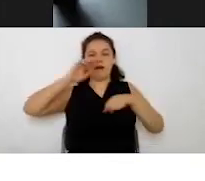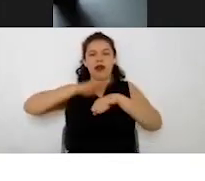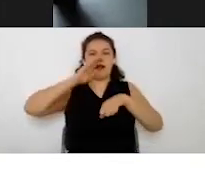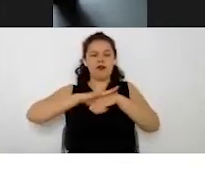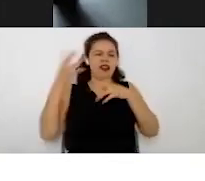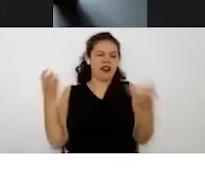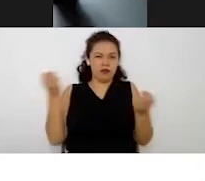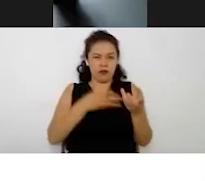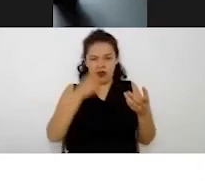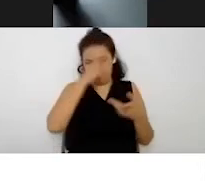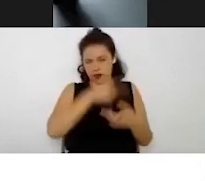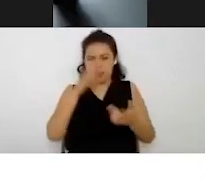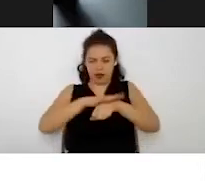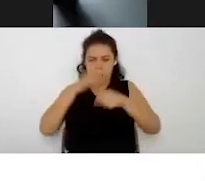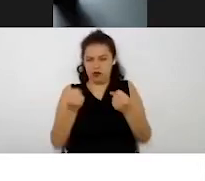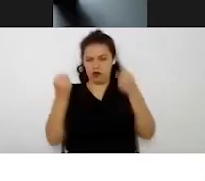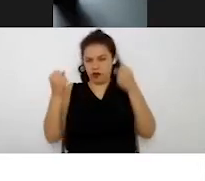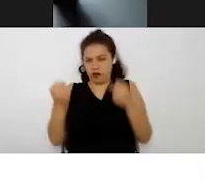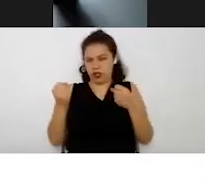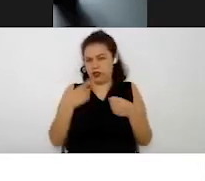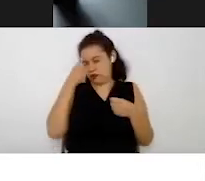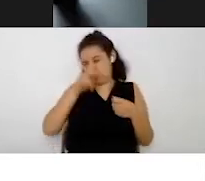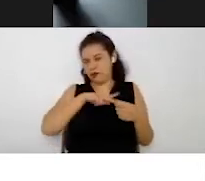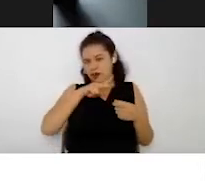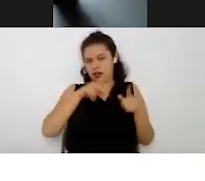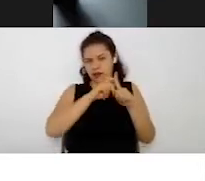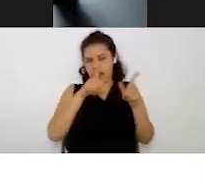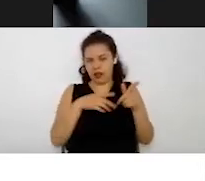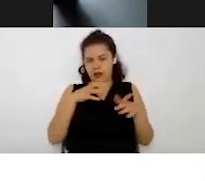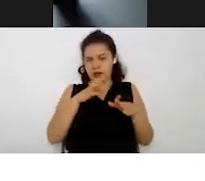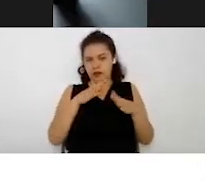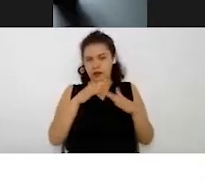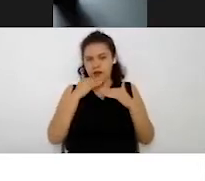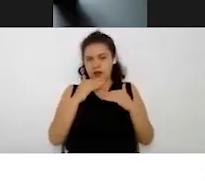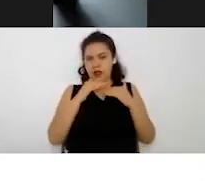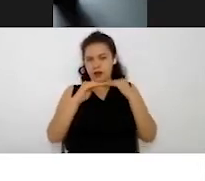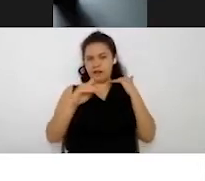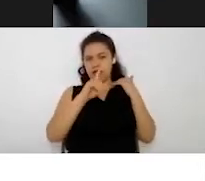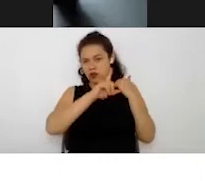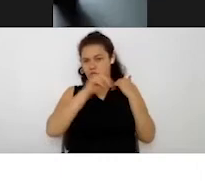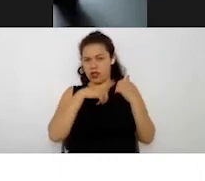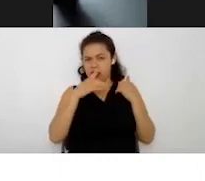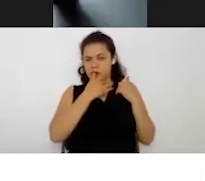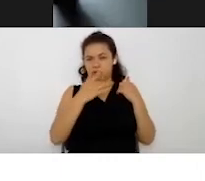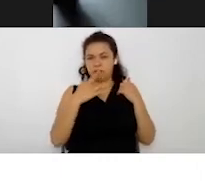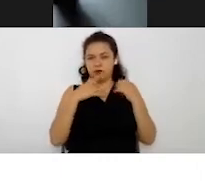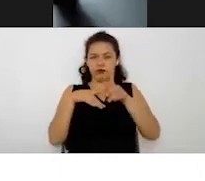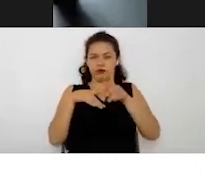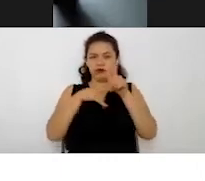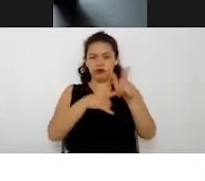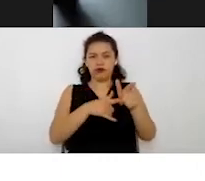aplicar más fuerza si mi espalda está recta e inclusive impulsarme con las nalgas. ¿De acuerdo? Ahora